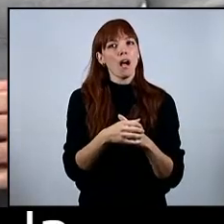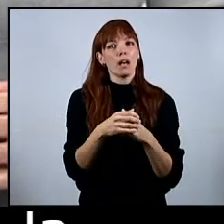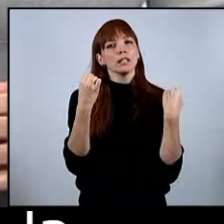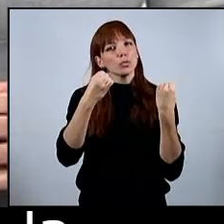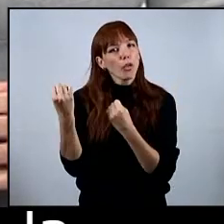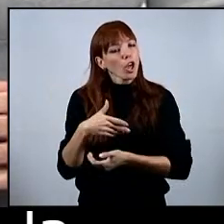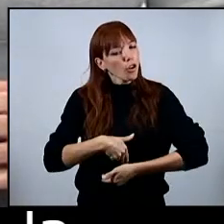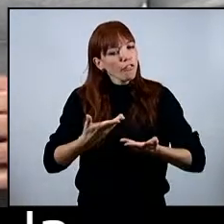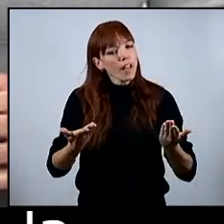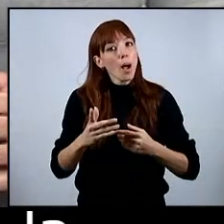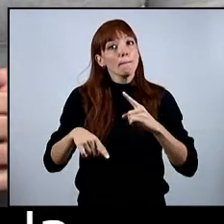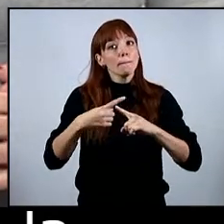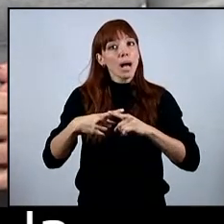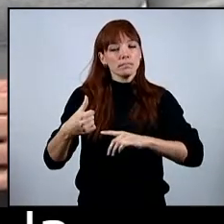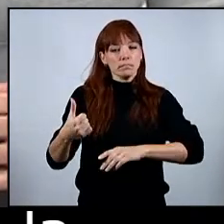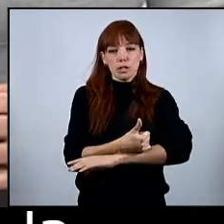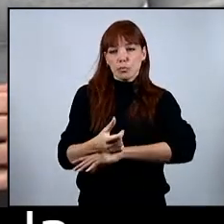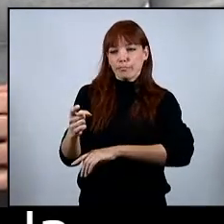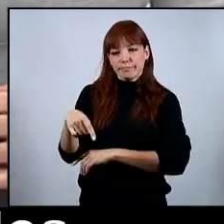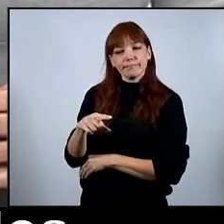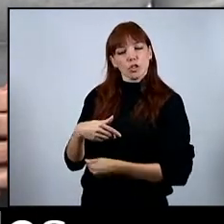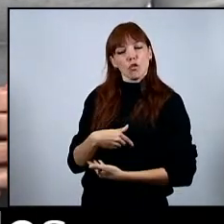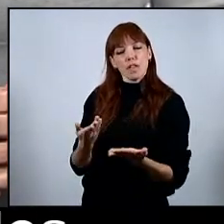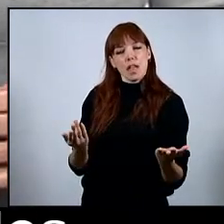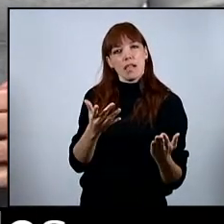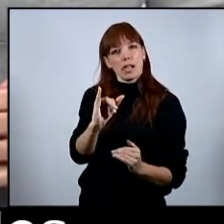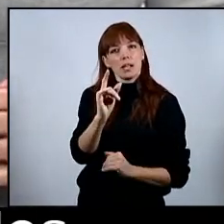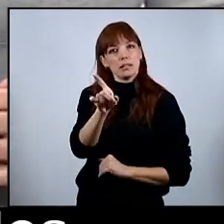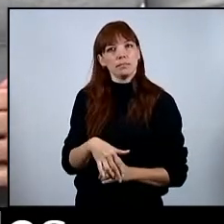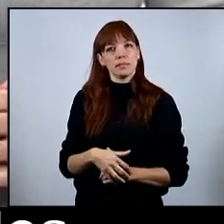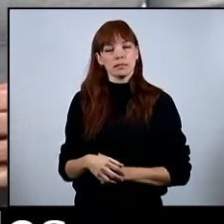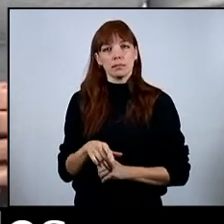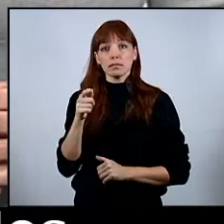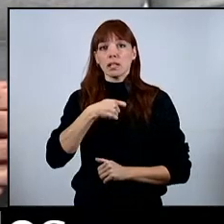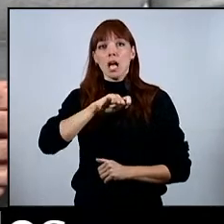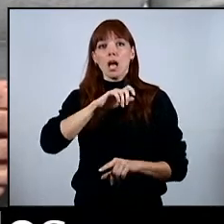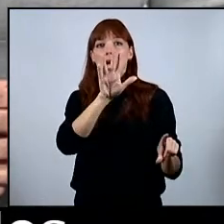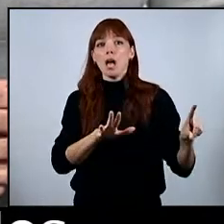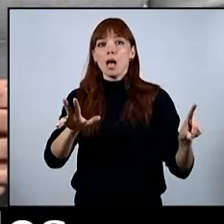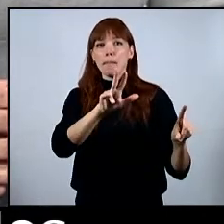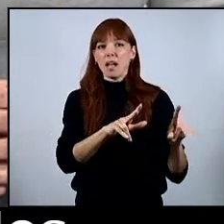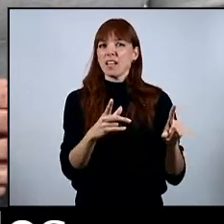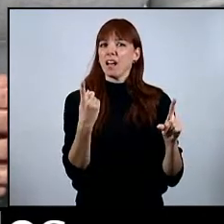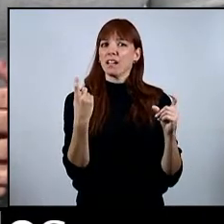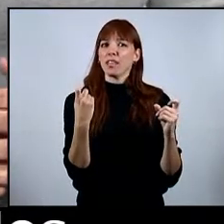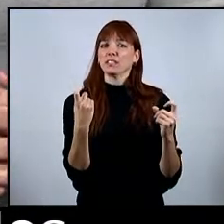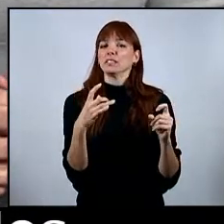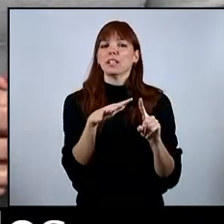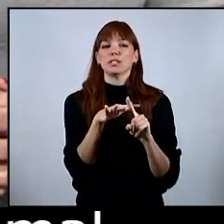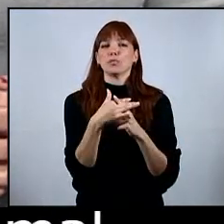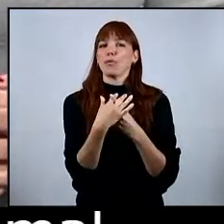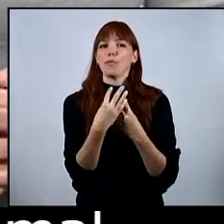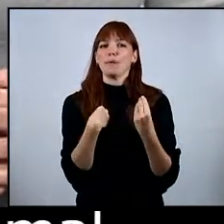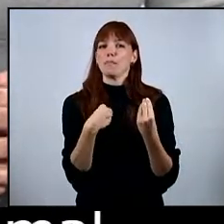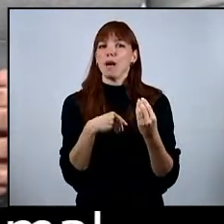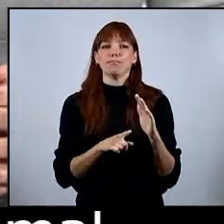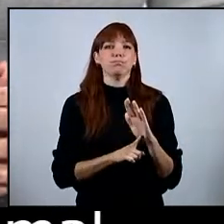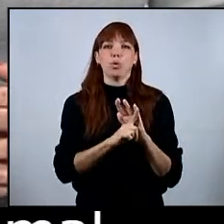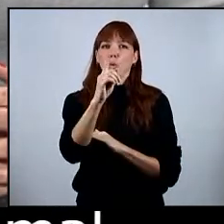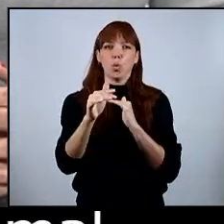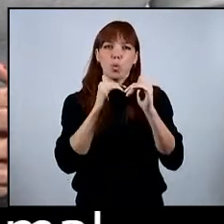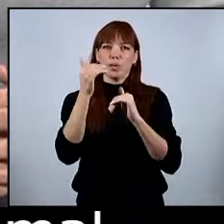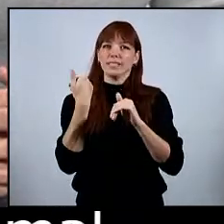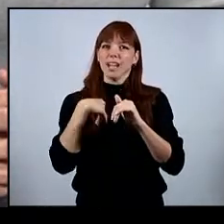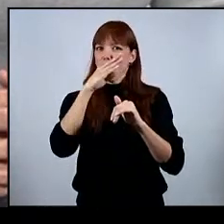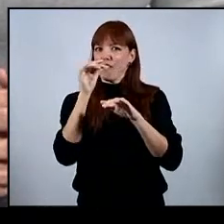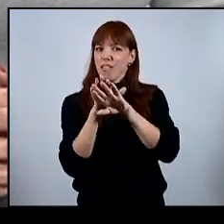ciudadanos, y es que España merece despertar de este mal sueño. El camino que ha emprendido